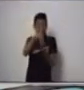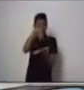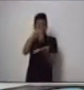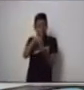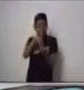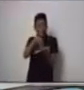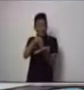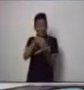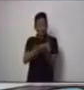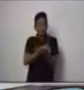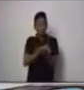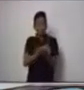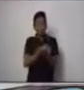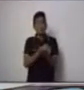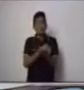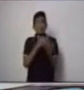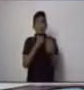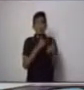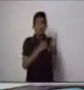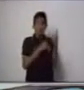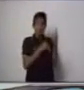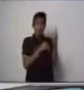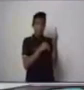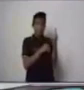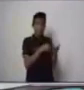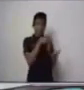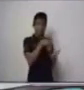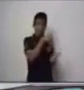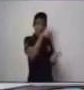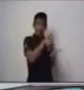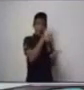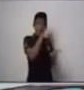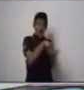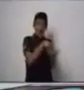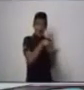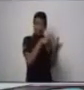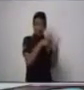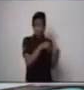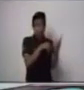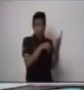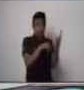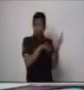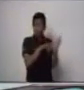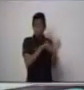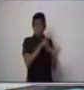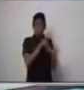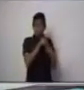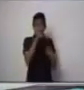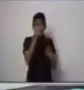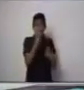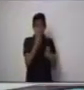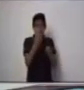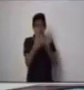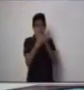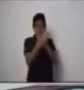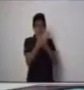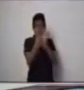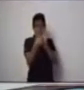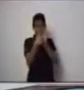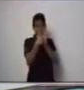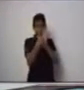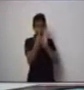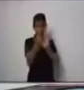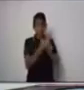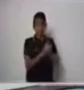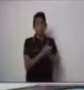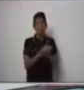tenemos ya una palabra. Esto tiene un significado saltar. A ver, hagámoslo todos a la cuenta de